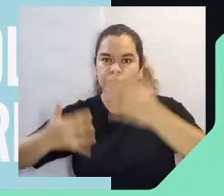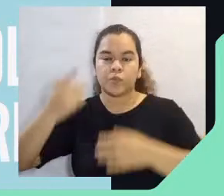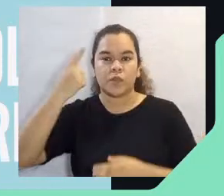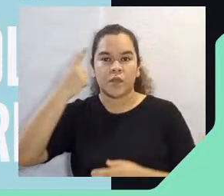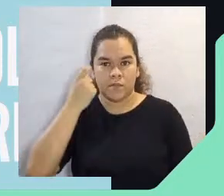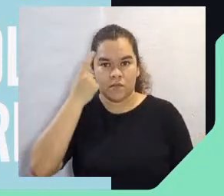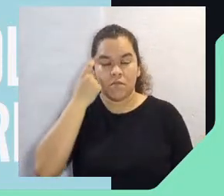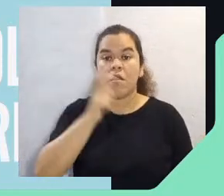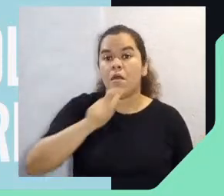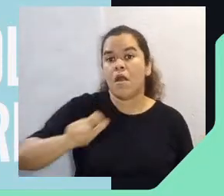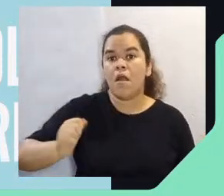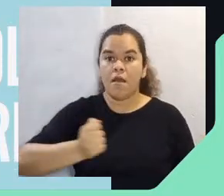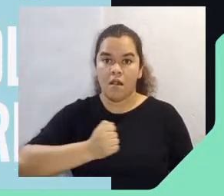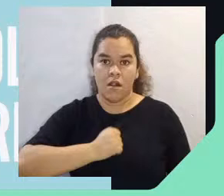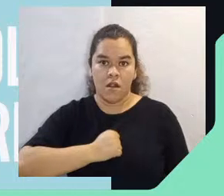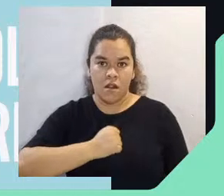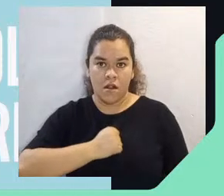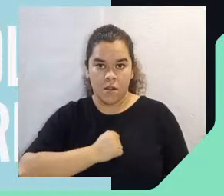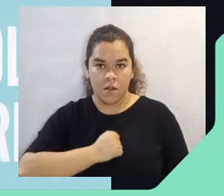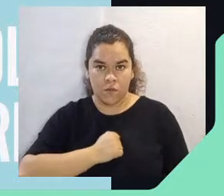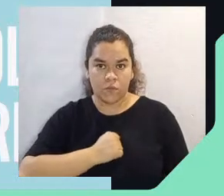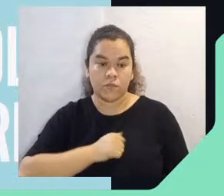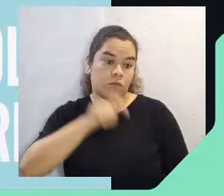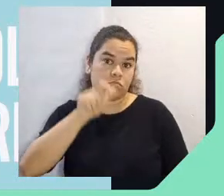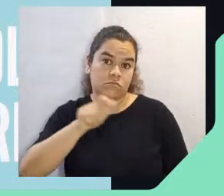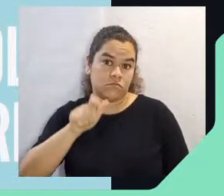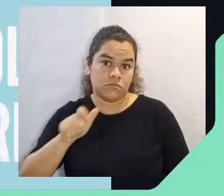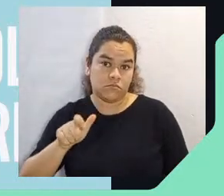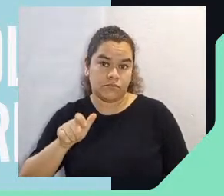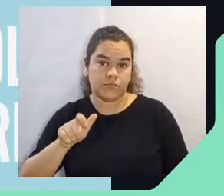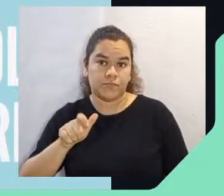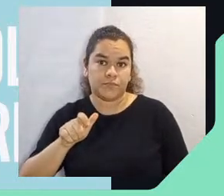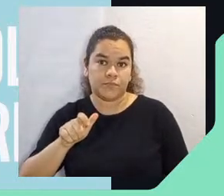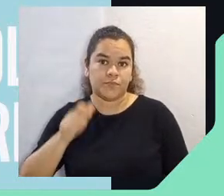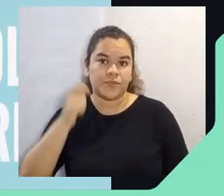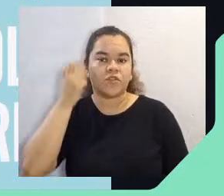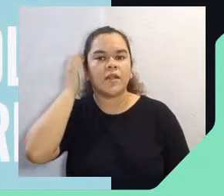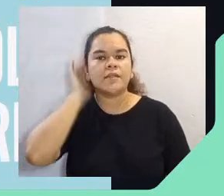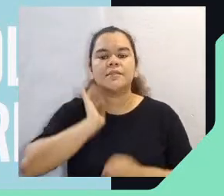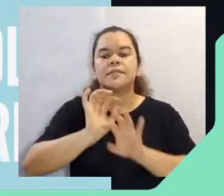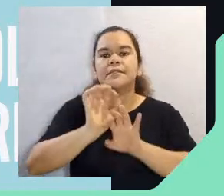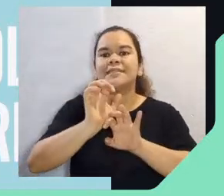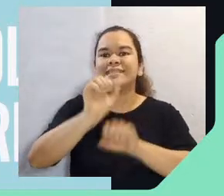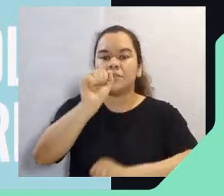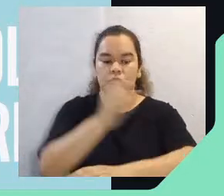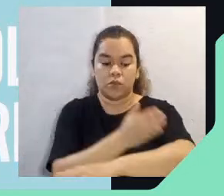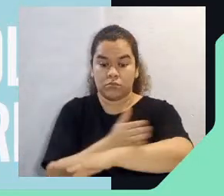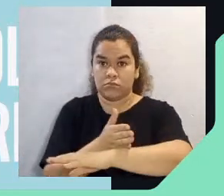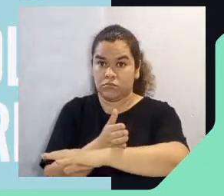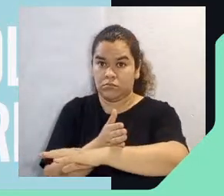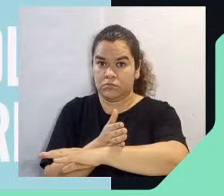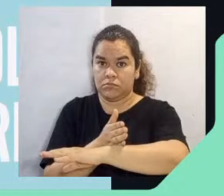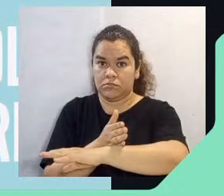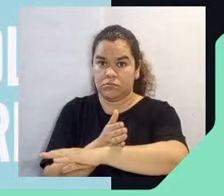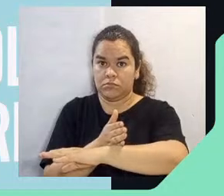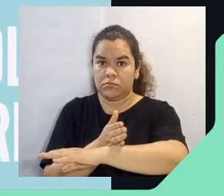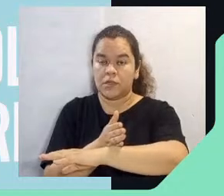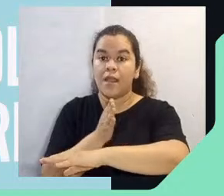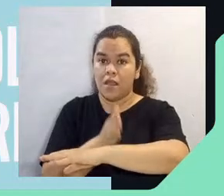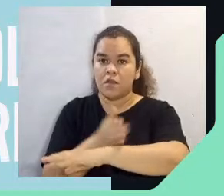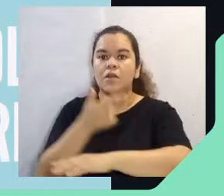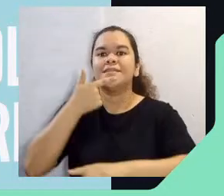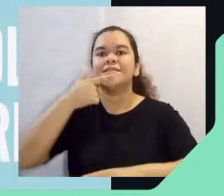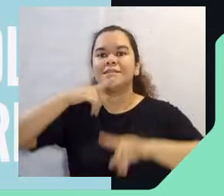alumnos, personas con títulos con el título intermedio, capacitados en el